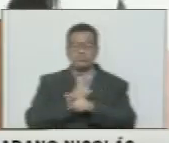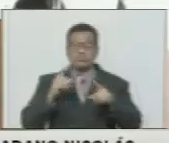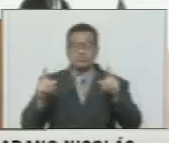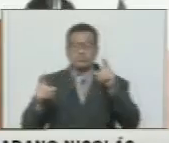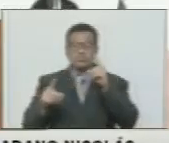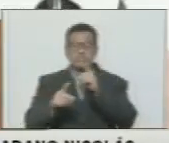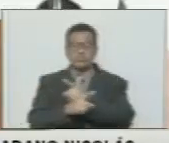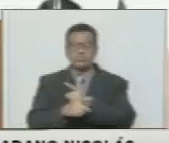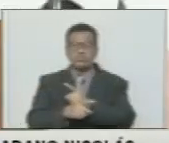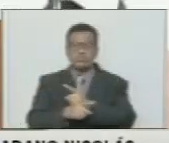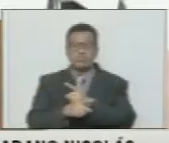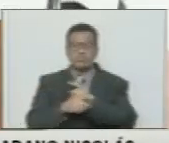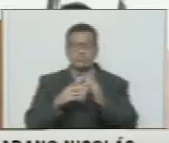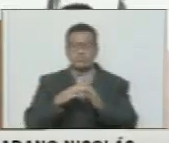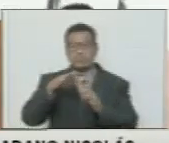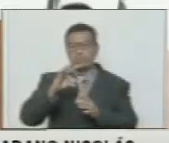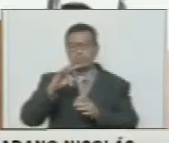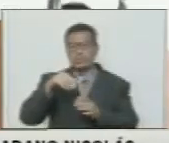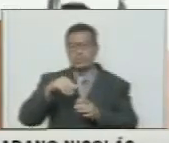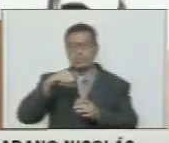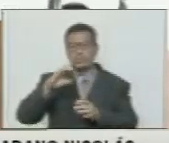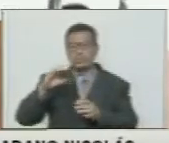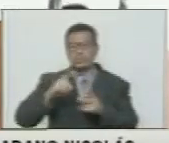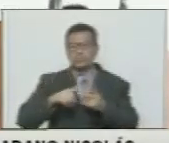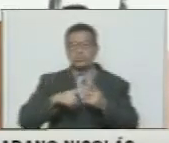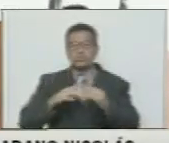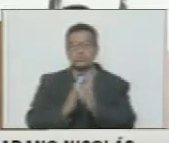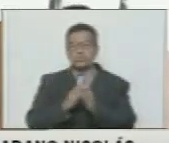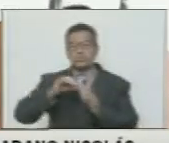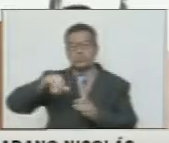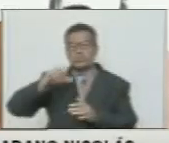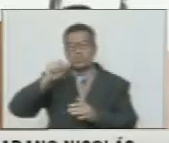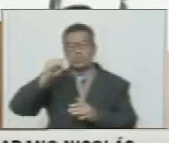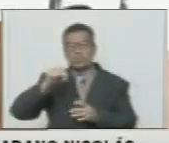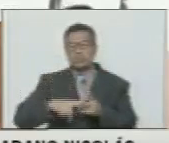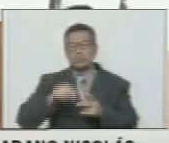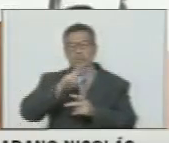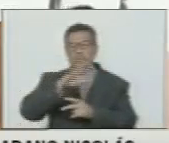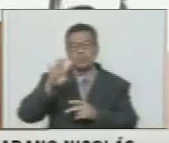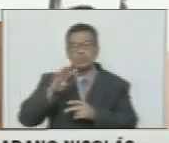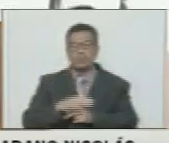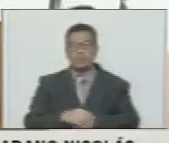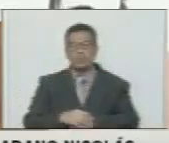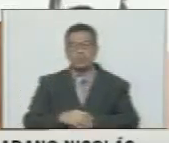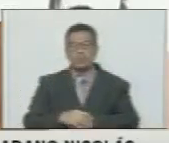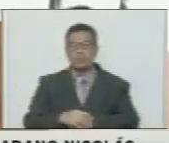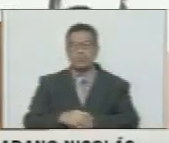la transición de su Santidad Francisco a su Santidad Juan 24.